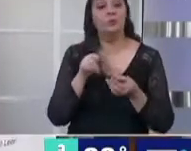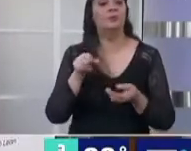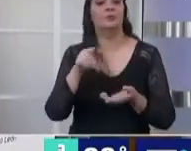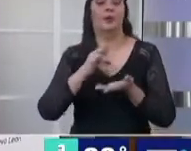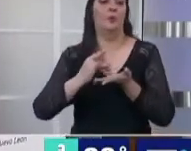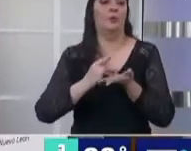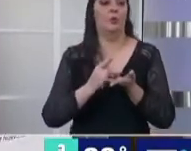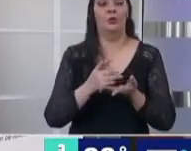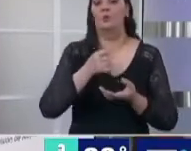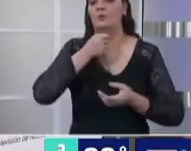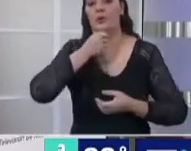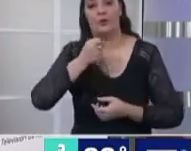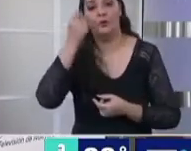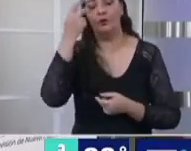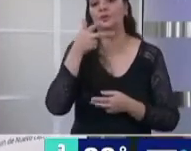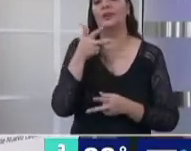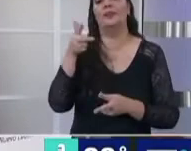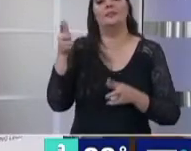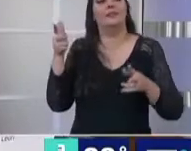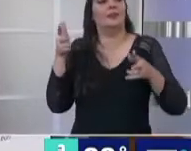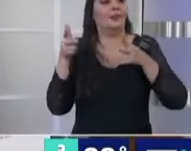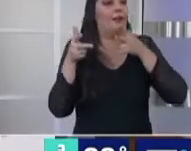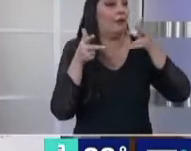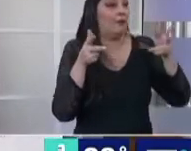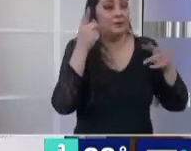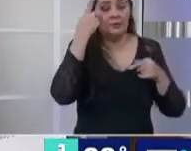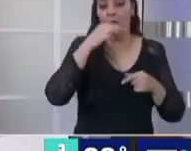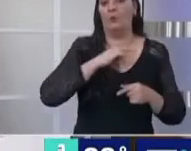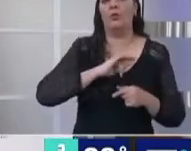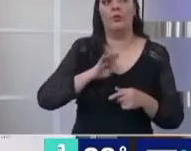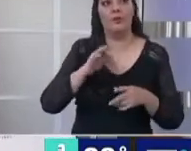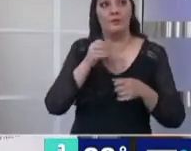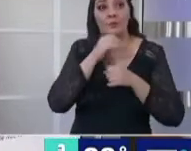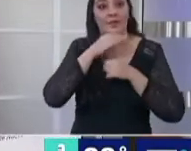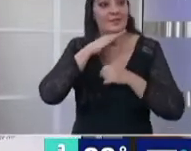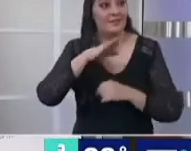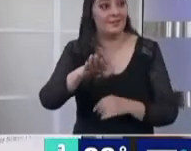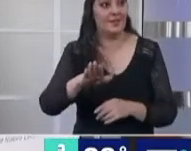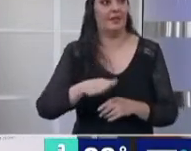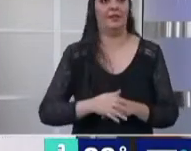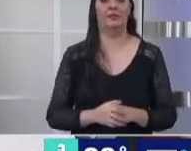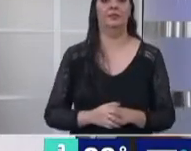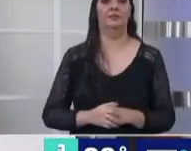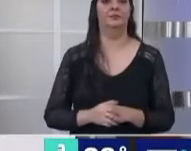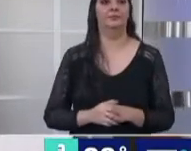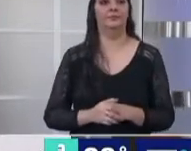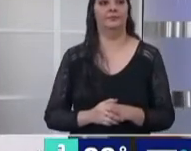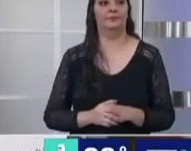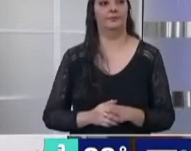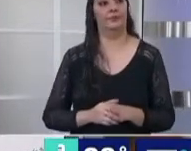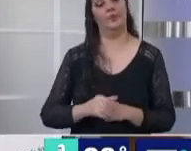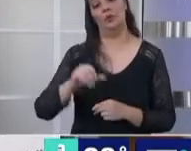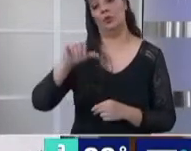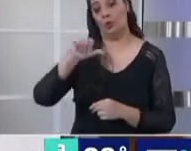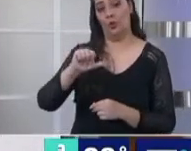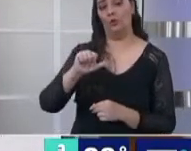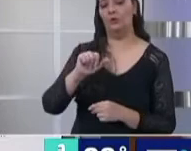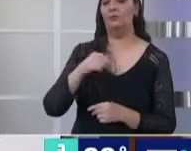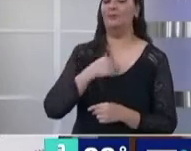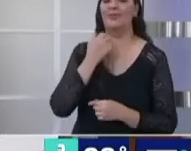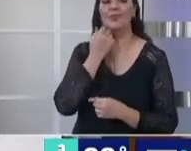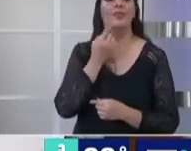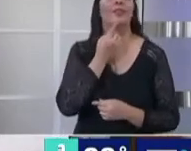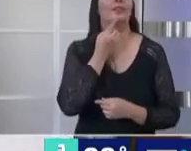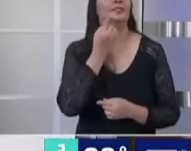nuestra voz, las cámaras para transmitir nuestro mensaje. Hoy quiero decirles que en